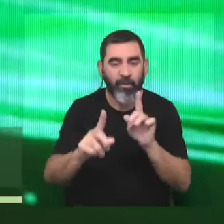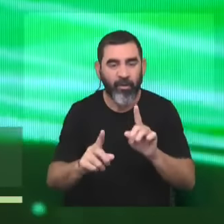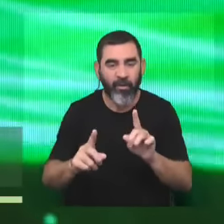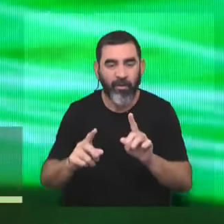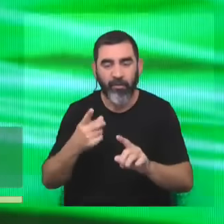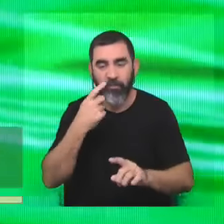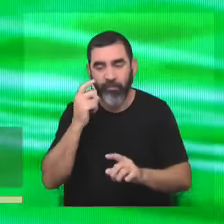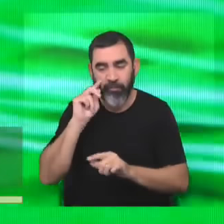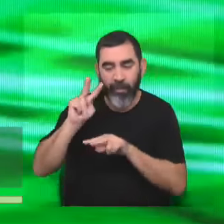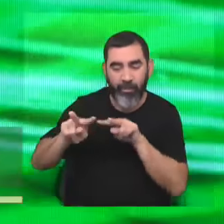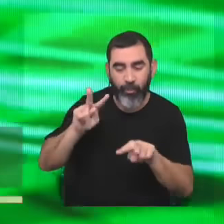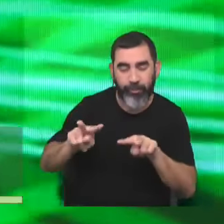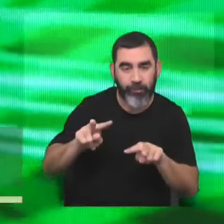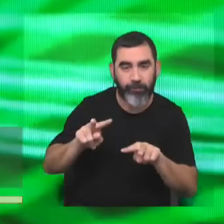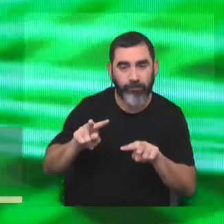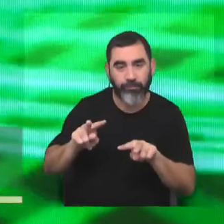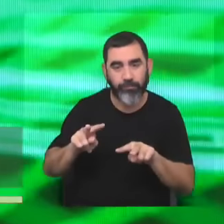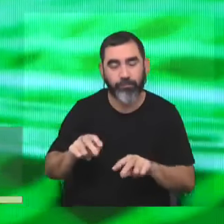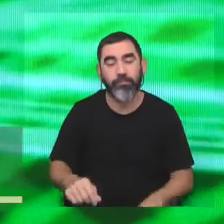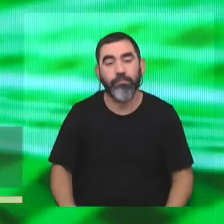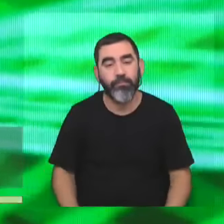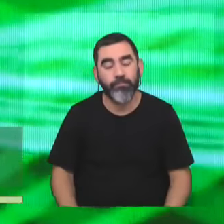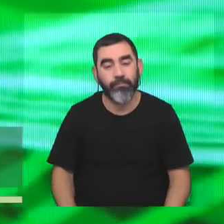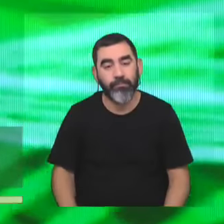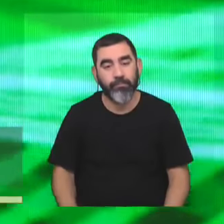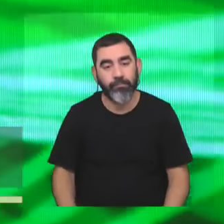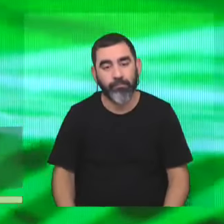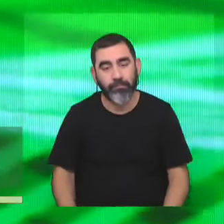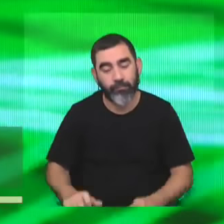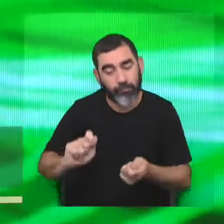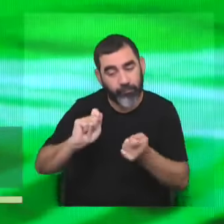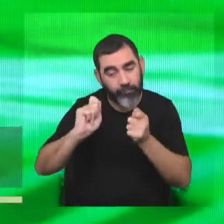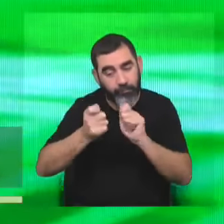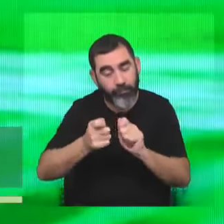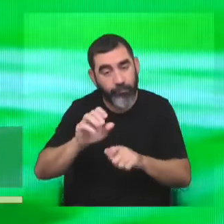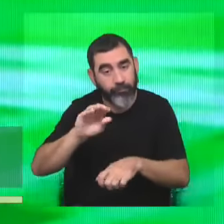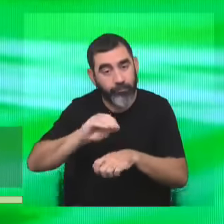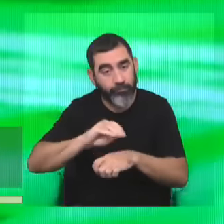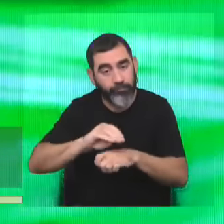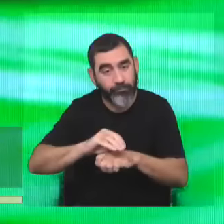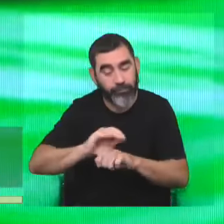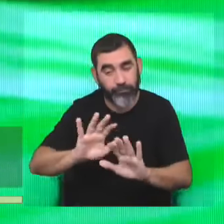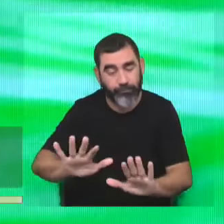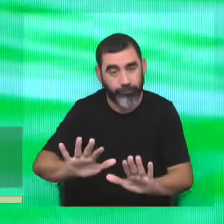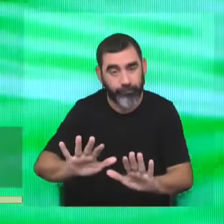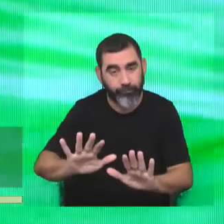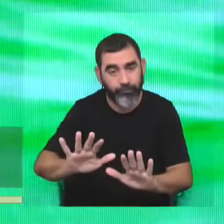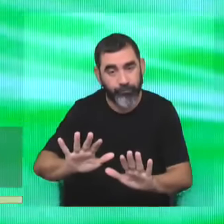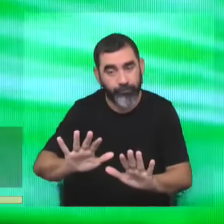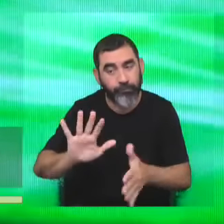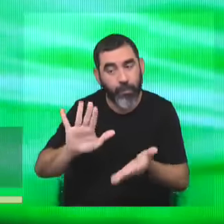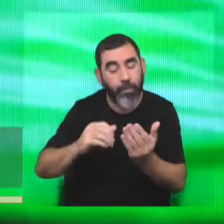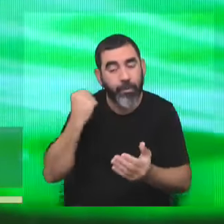mirada masculina androcéntrica patriarcal entonces poder desmontar esa cultura esa matriz cultural es el desafío más